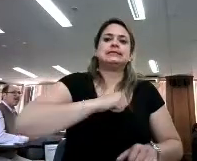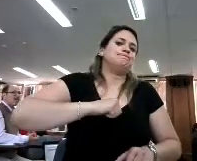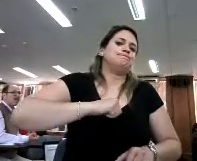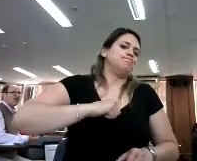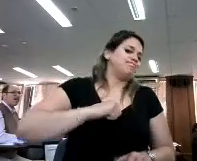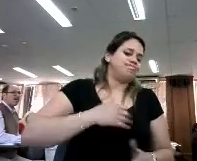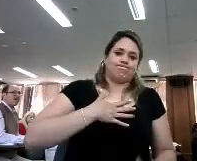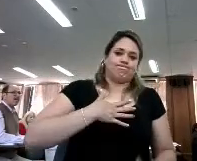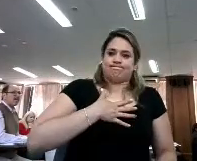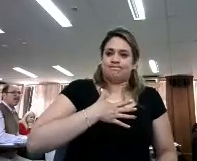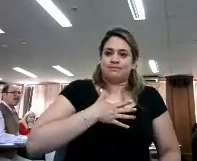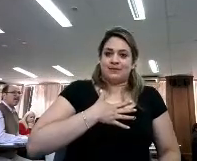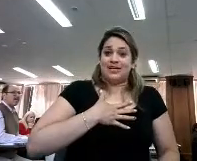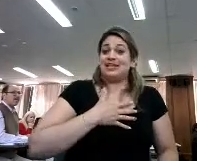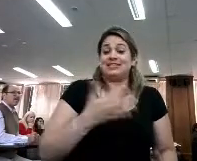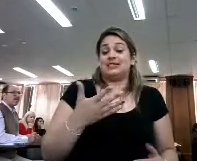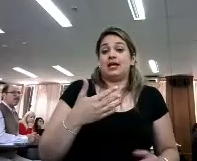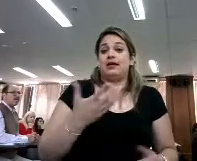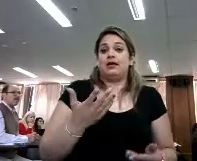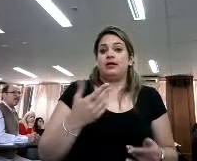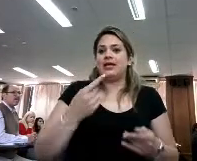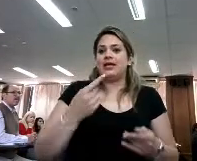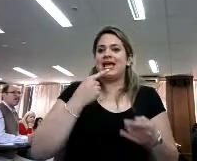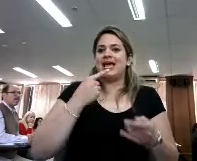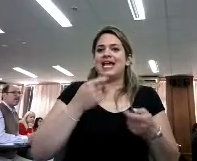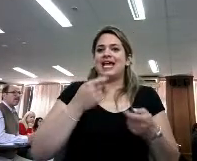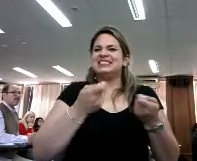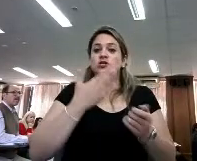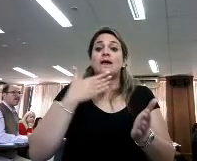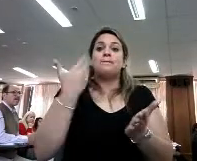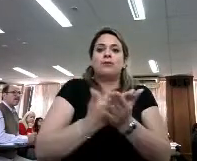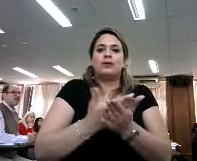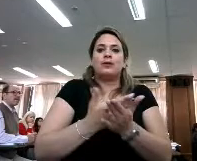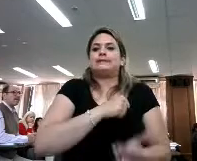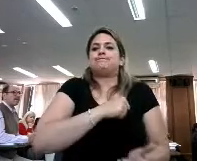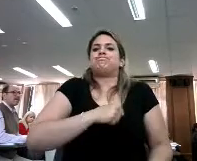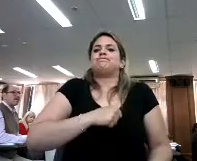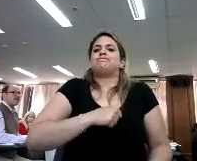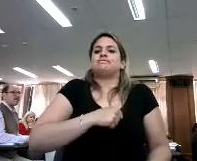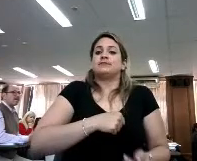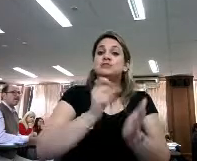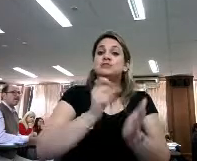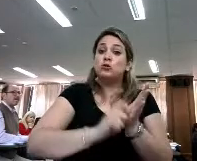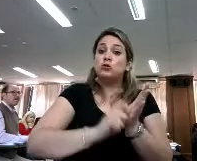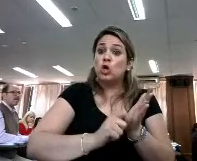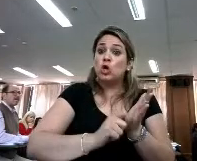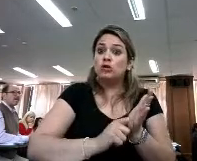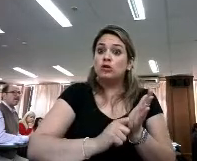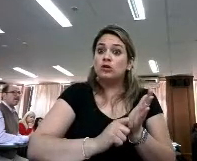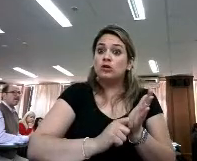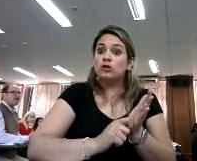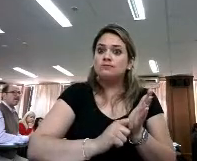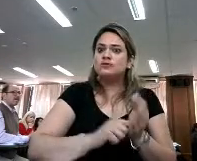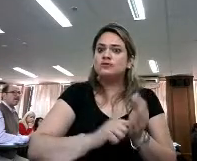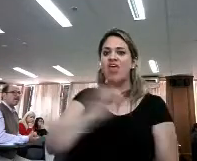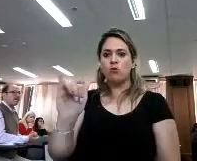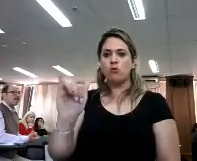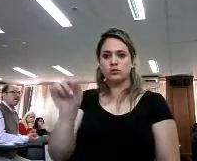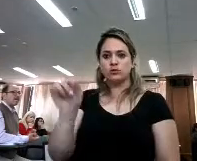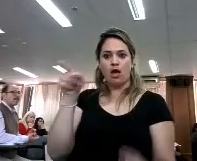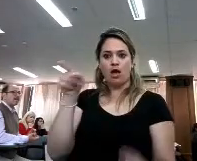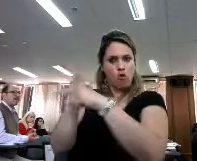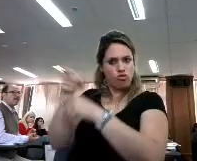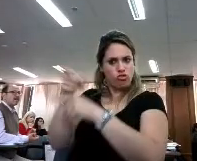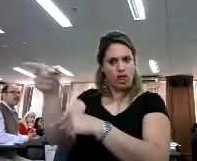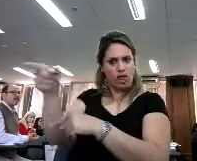seguramente alguna cantidad de situaciones propuestas. Pues este autor lo que hace es que presenta una denuncia y le inician